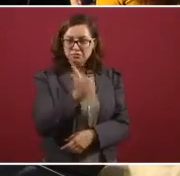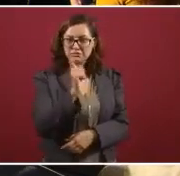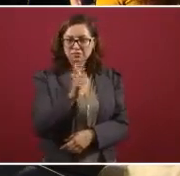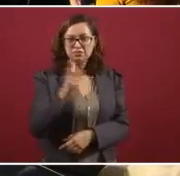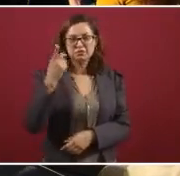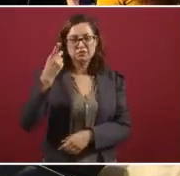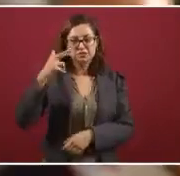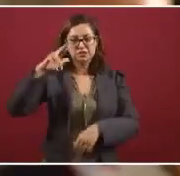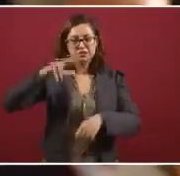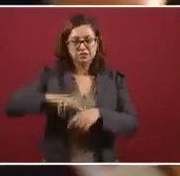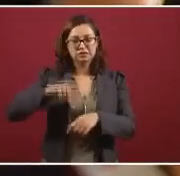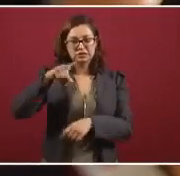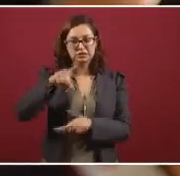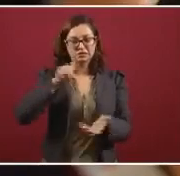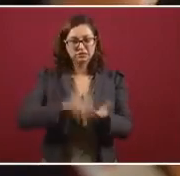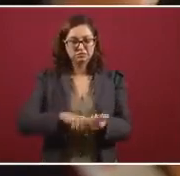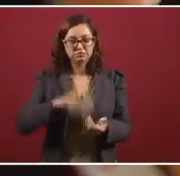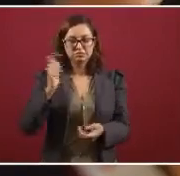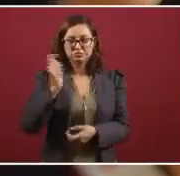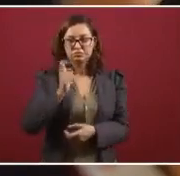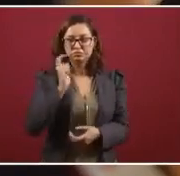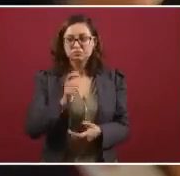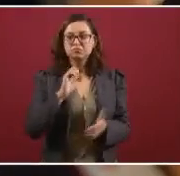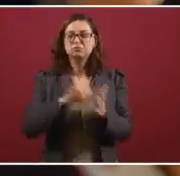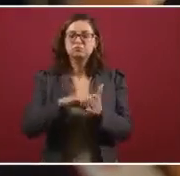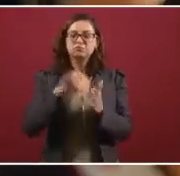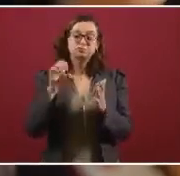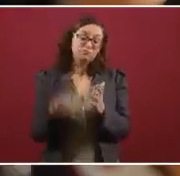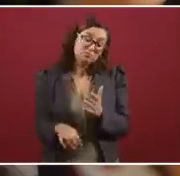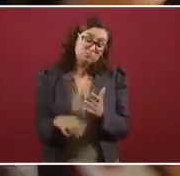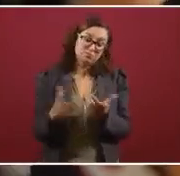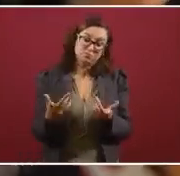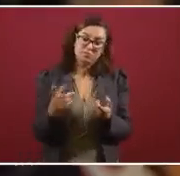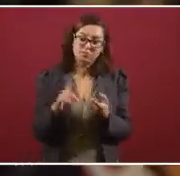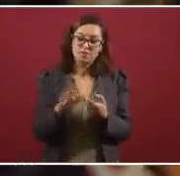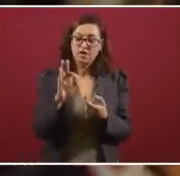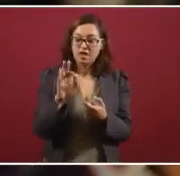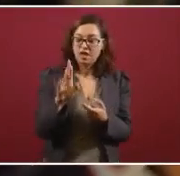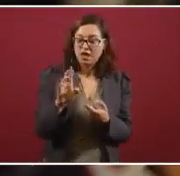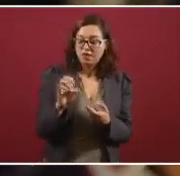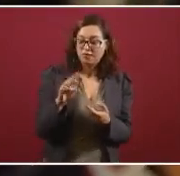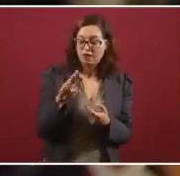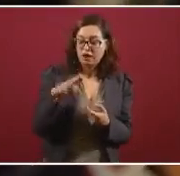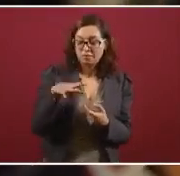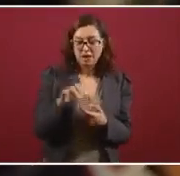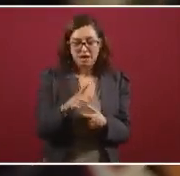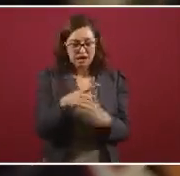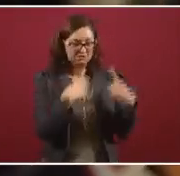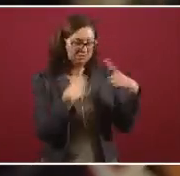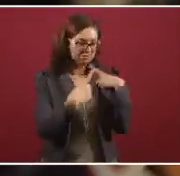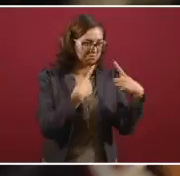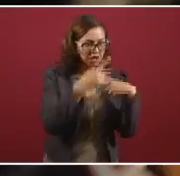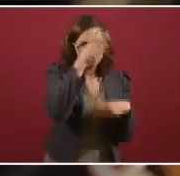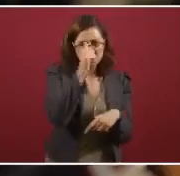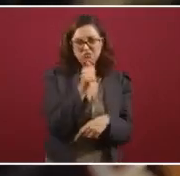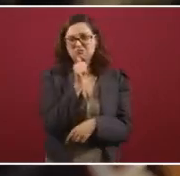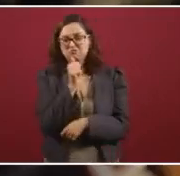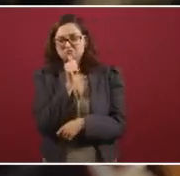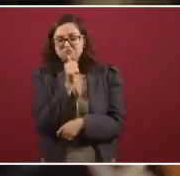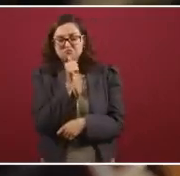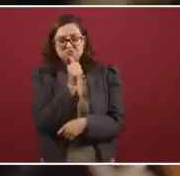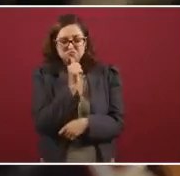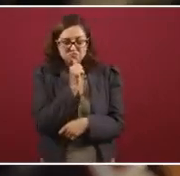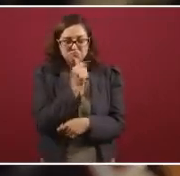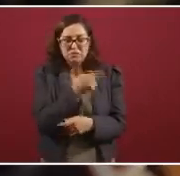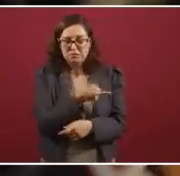Dirección Corporativa de Operaciones. Por ejemplo, existe el caso particular de la empresa Fermaca, con la que todavía está pendiente lograr un acuerdo, en el